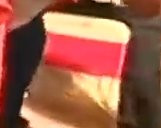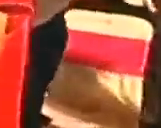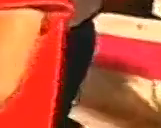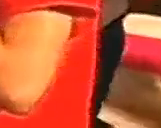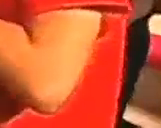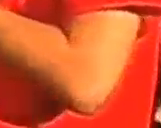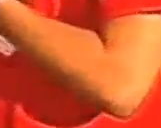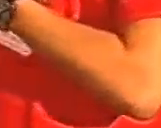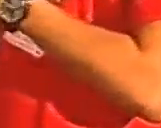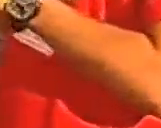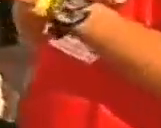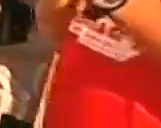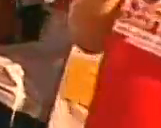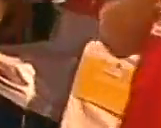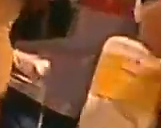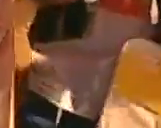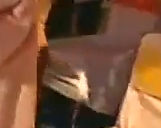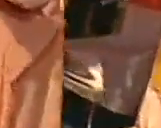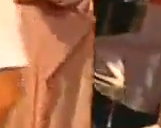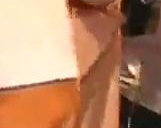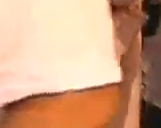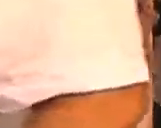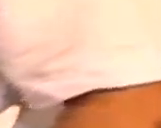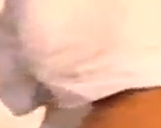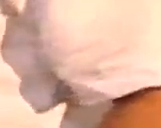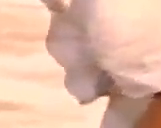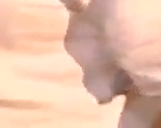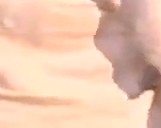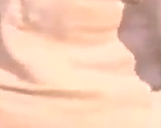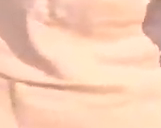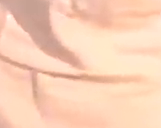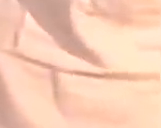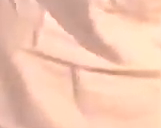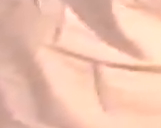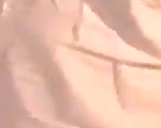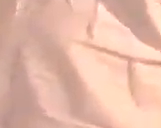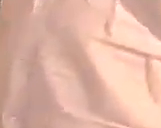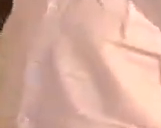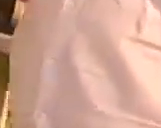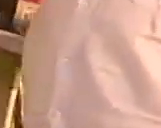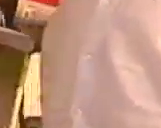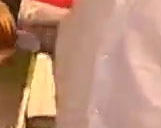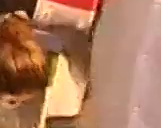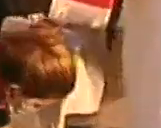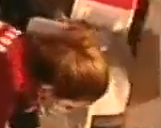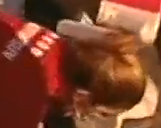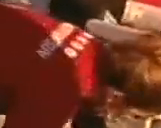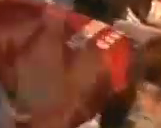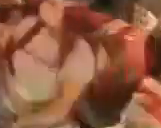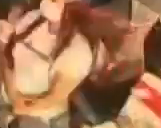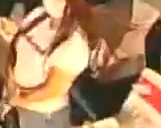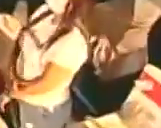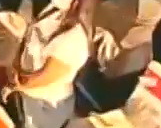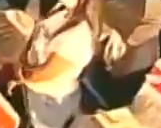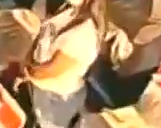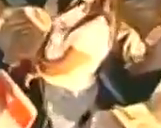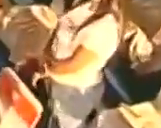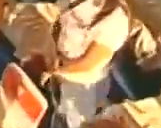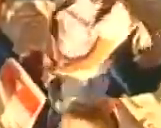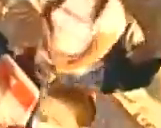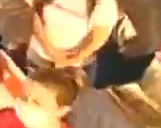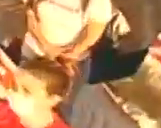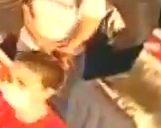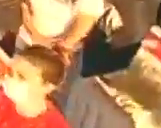Sabrosito hasta las 7 de la mañana. Olole, olé, y olole, hola. Son las 7, olé, y el que me pega le